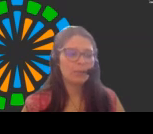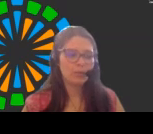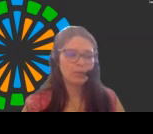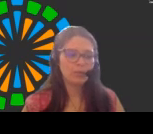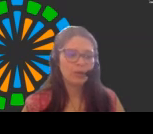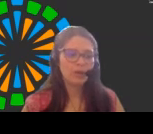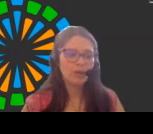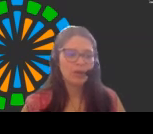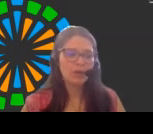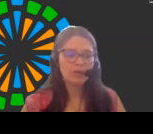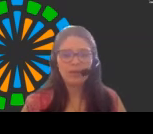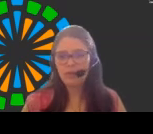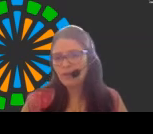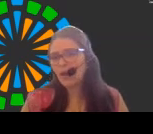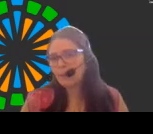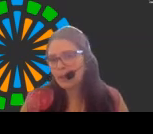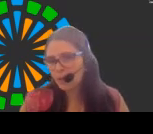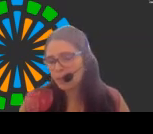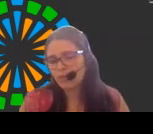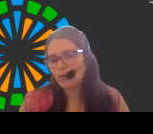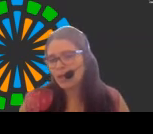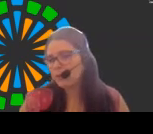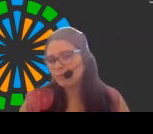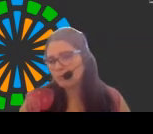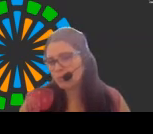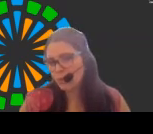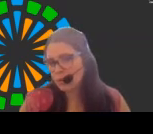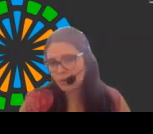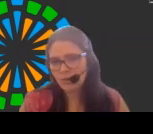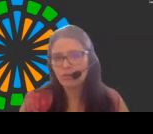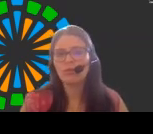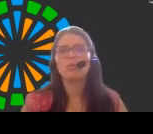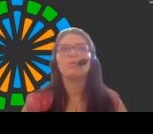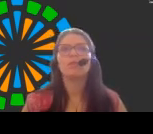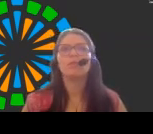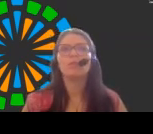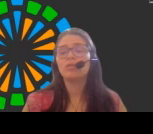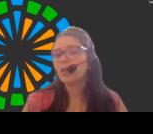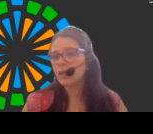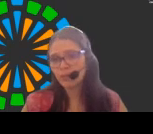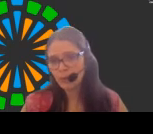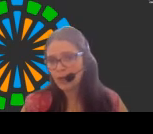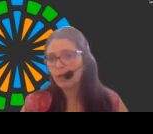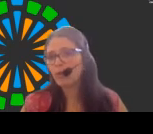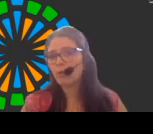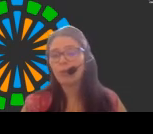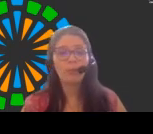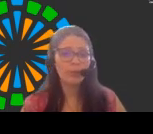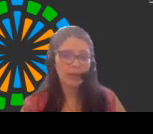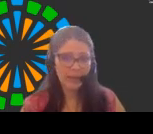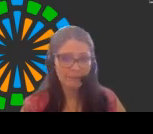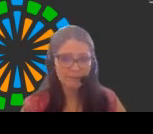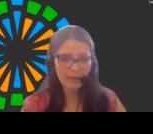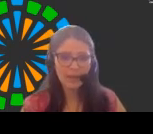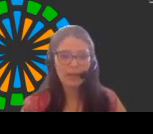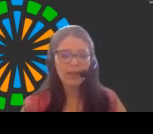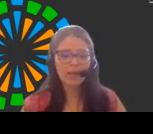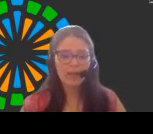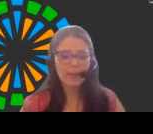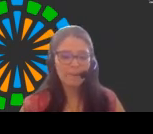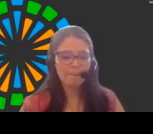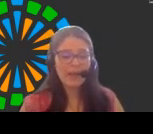digamos científicamente Pues no hay no hay una razón no se ha explorado un Por